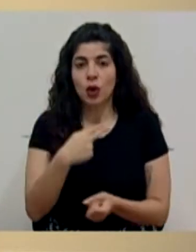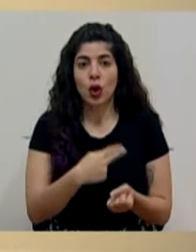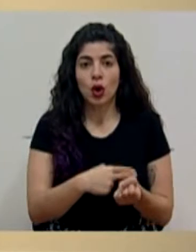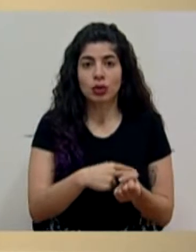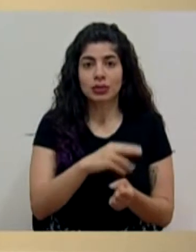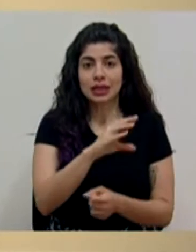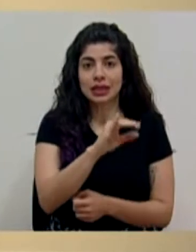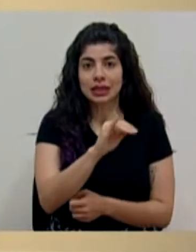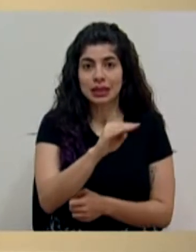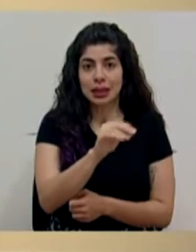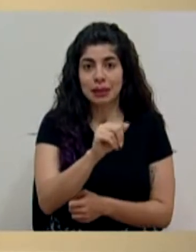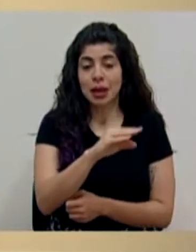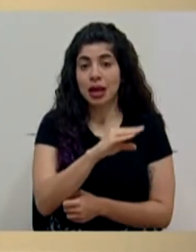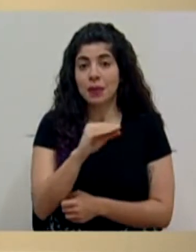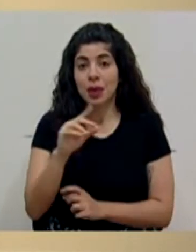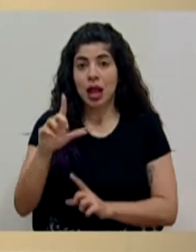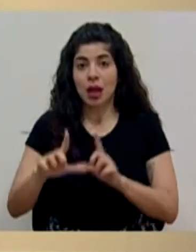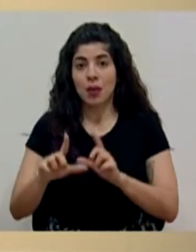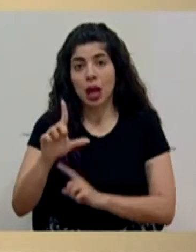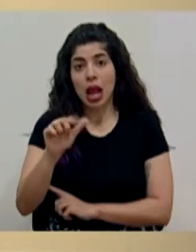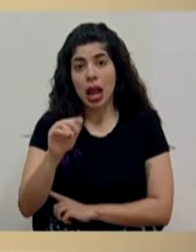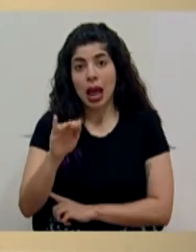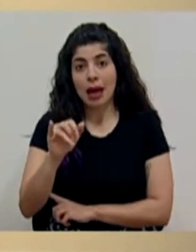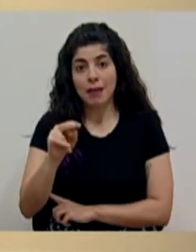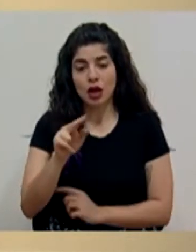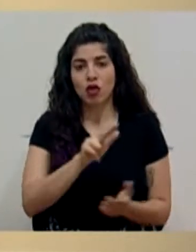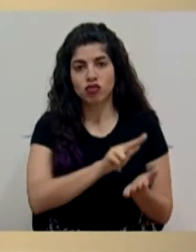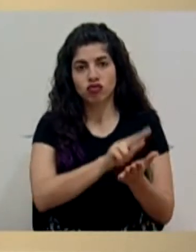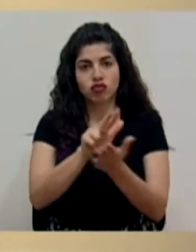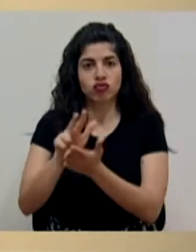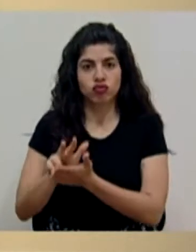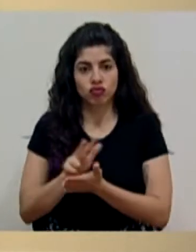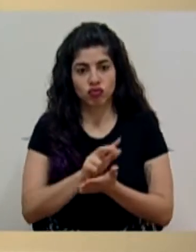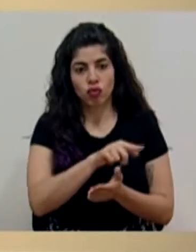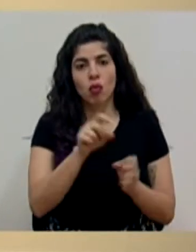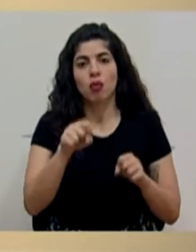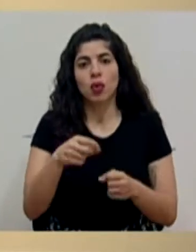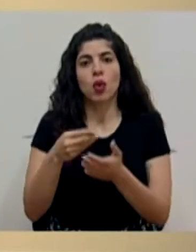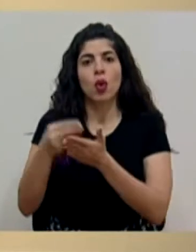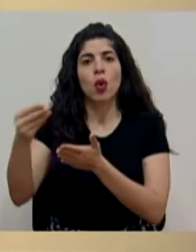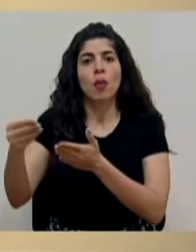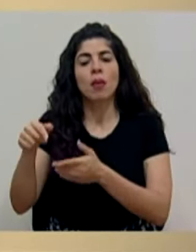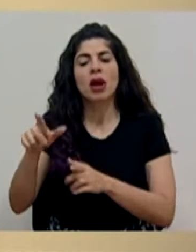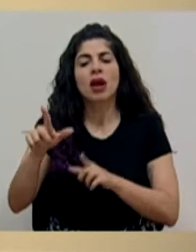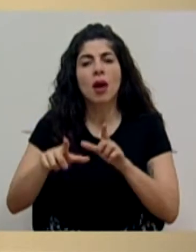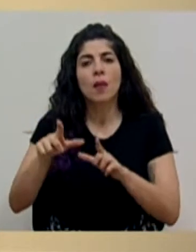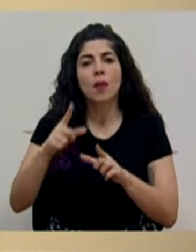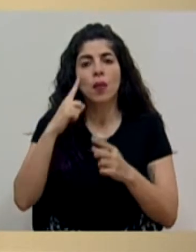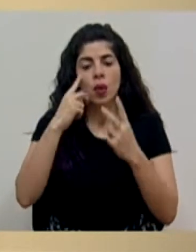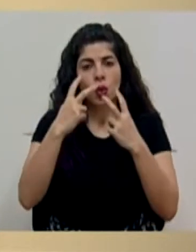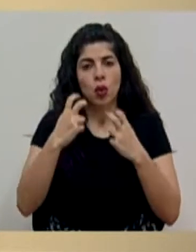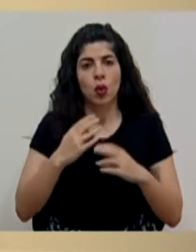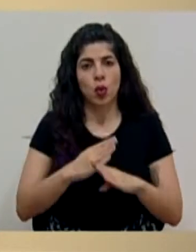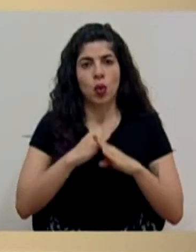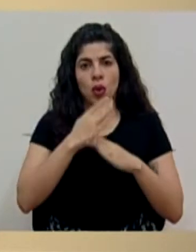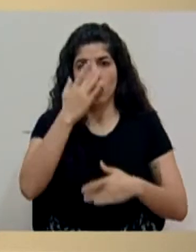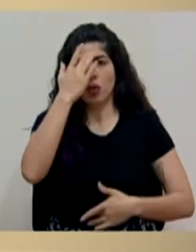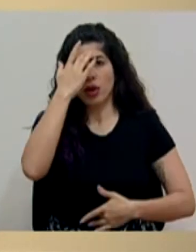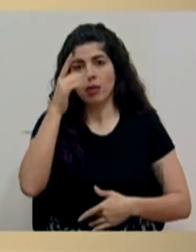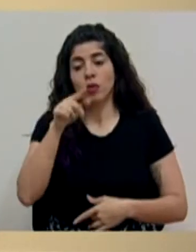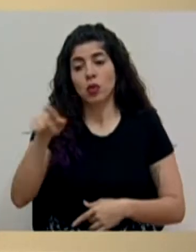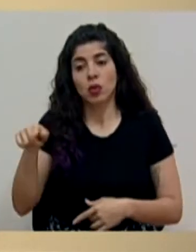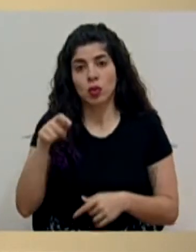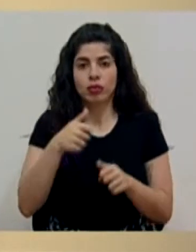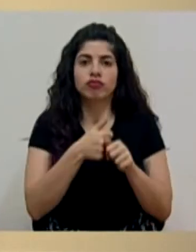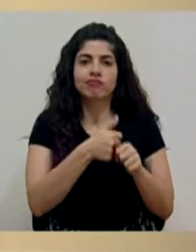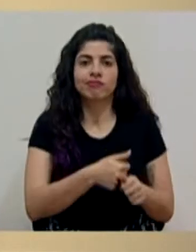Hospital Cima y el Laboratorio Lavín recibieron aval para la adquisición de pruebas de anticuerpos, cumpliendo con lo establecido en